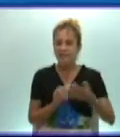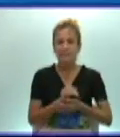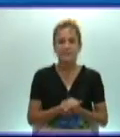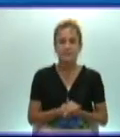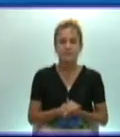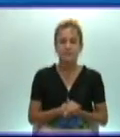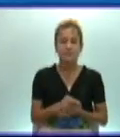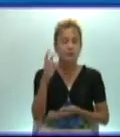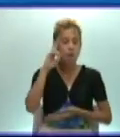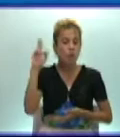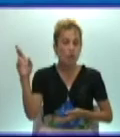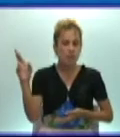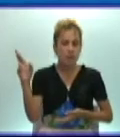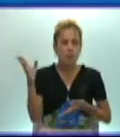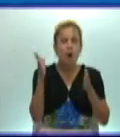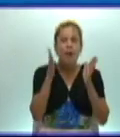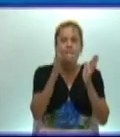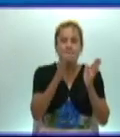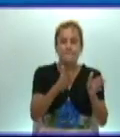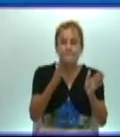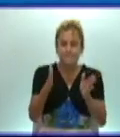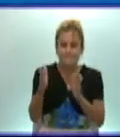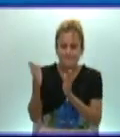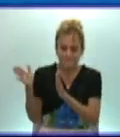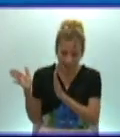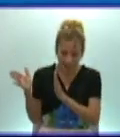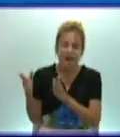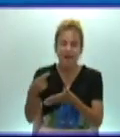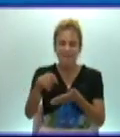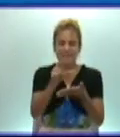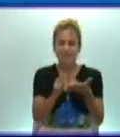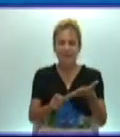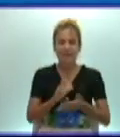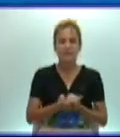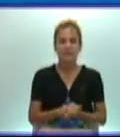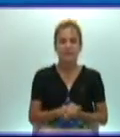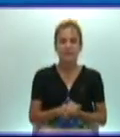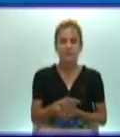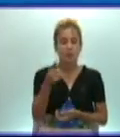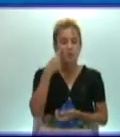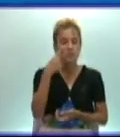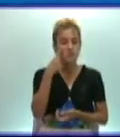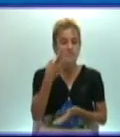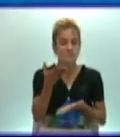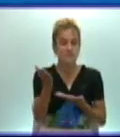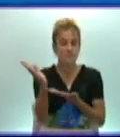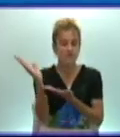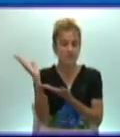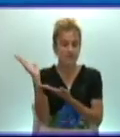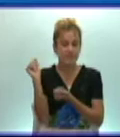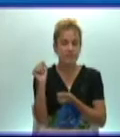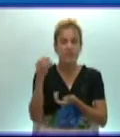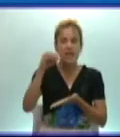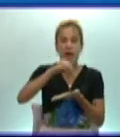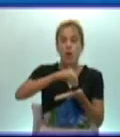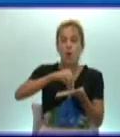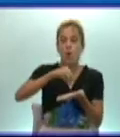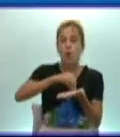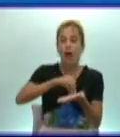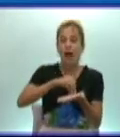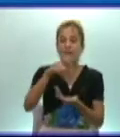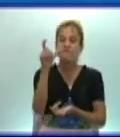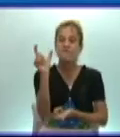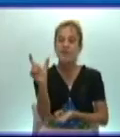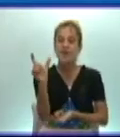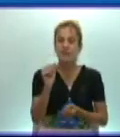Recordemos entonces cuál es la estructura de la carta. Fíjense que aparece el lugar y fecha, que